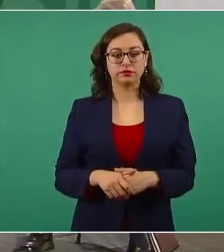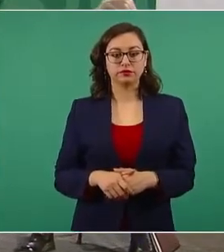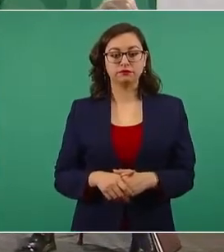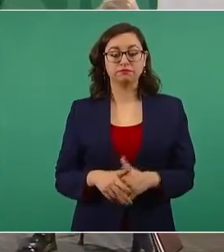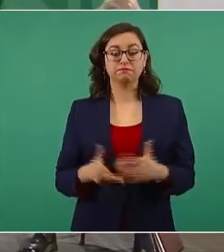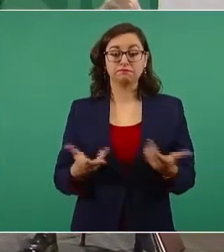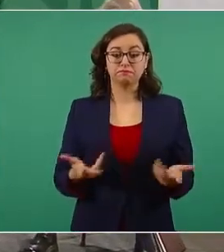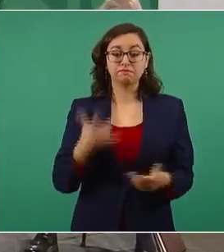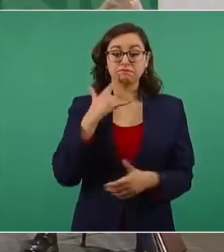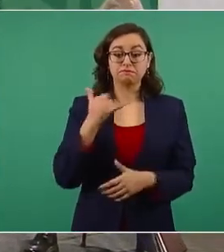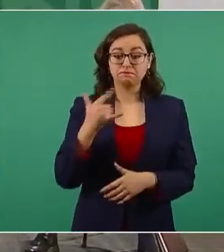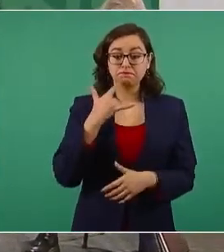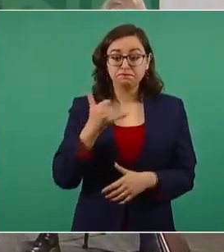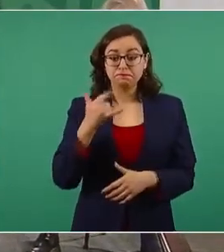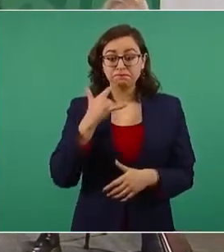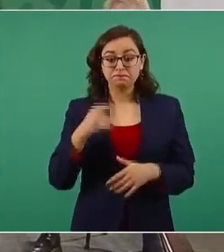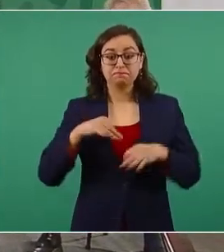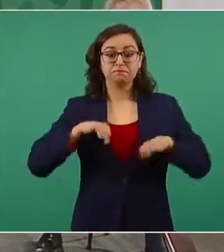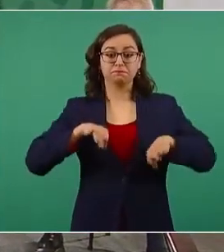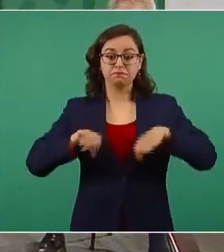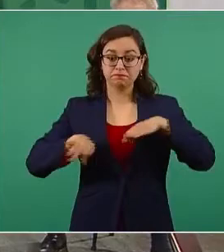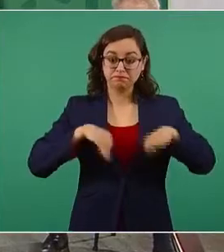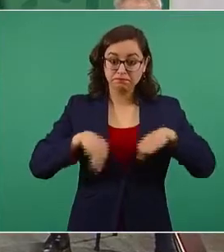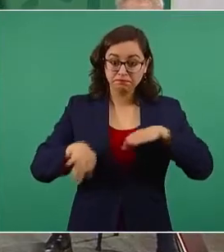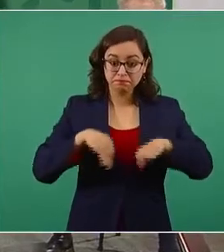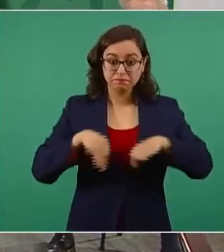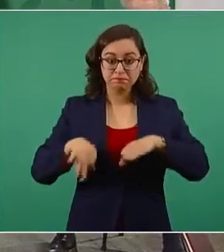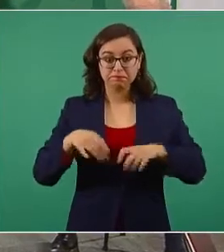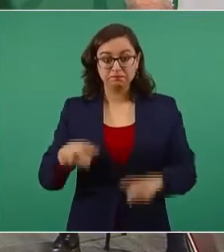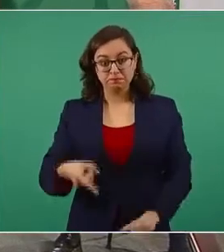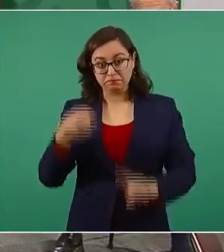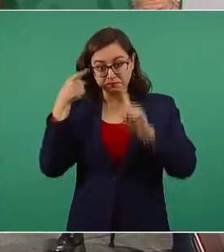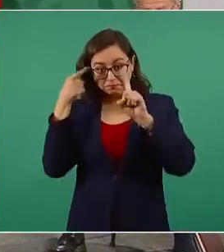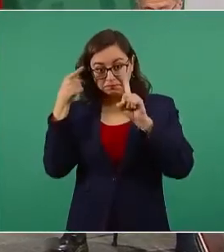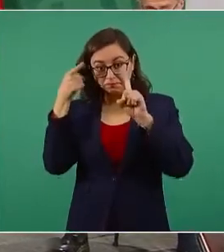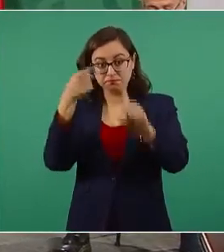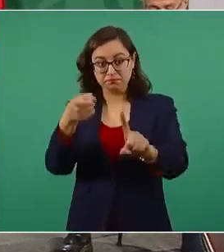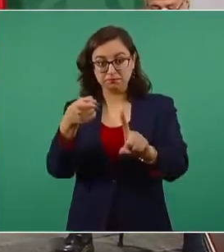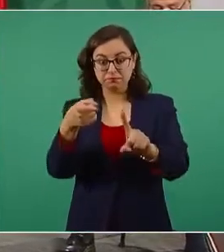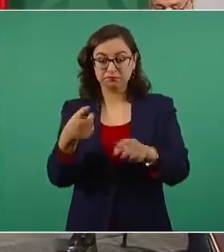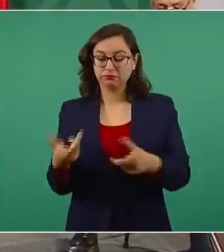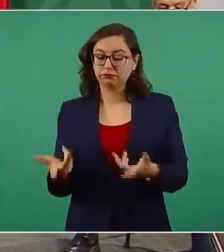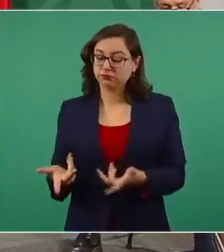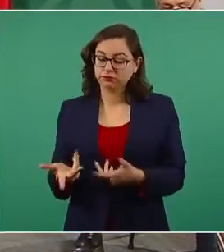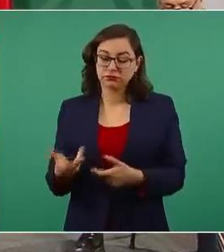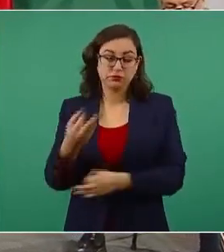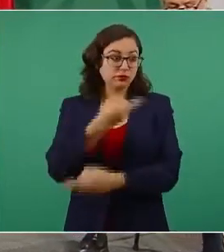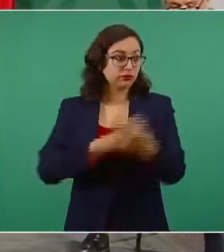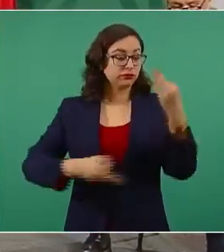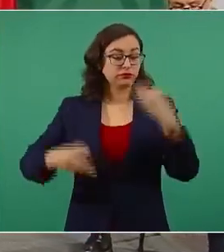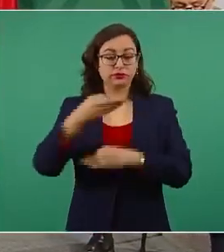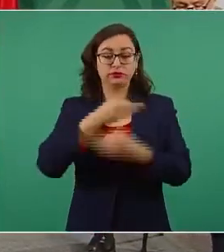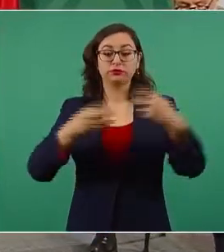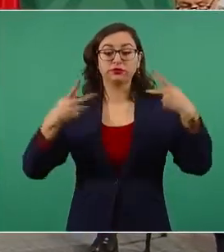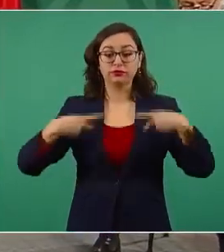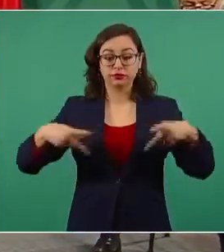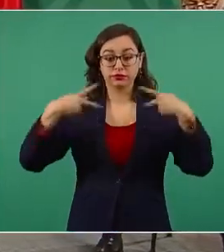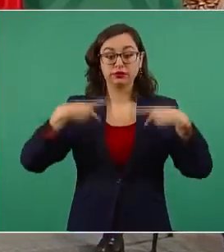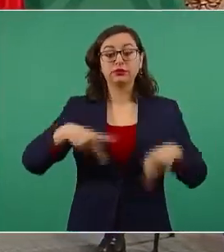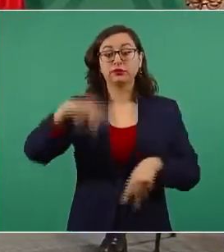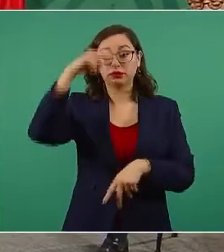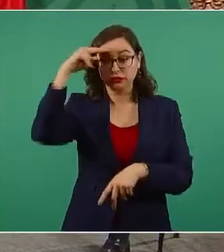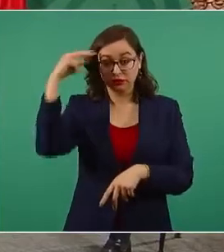un trabajo, una tarea, una misión de todos los mexicanos. Por